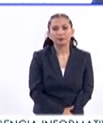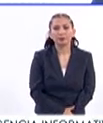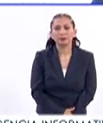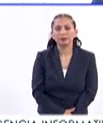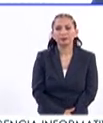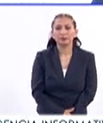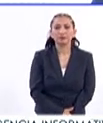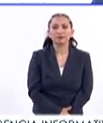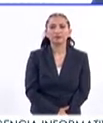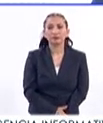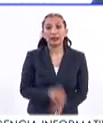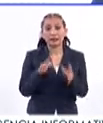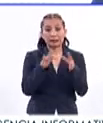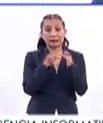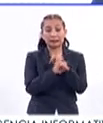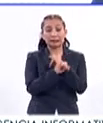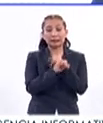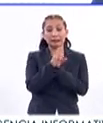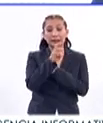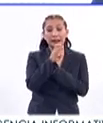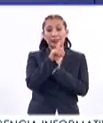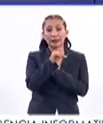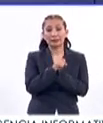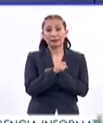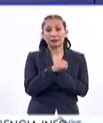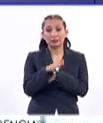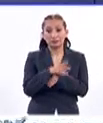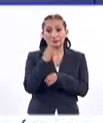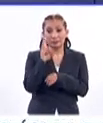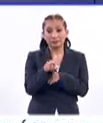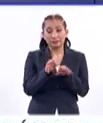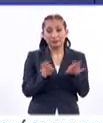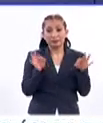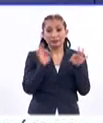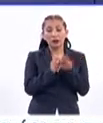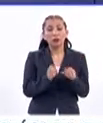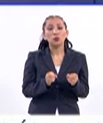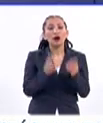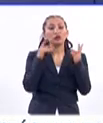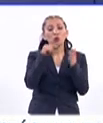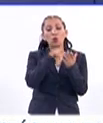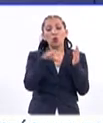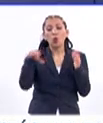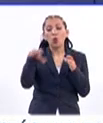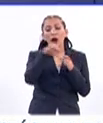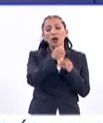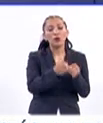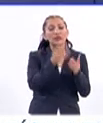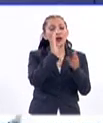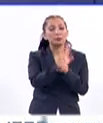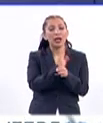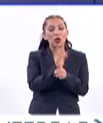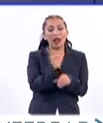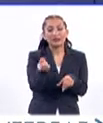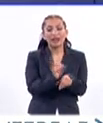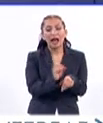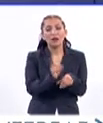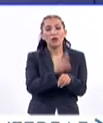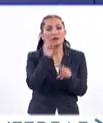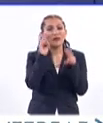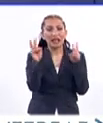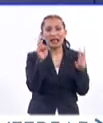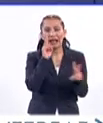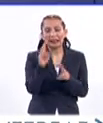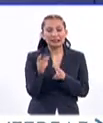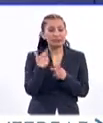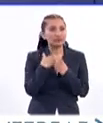bueno, en las redes sociales. Y es muy importante esto, porque realmente vamos a hablar ahorita de cuántas sedes hay, cuántas películas al día se van a poder ver, en